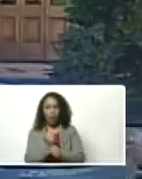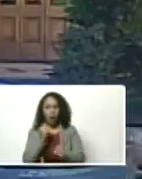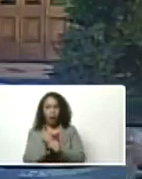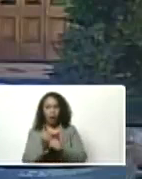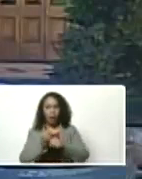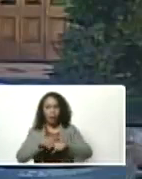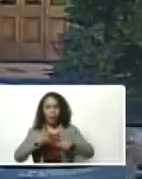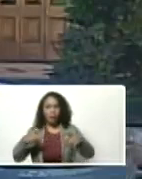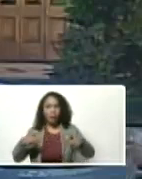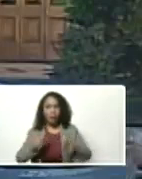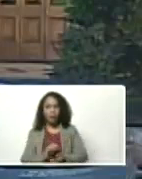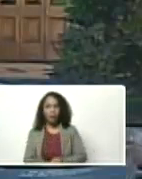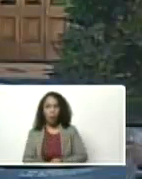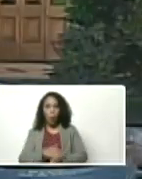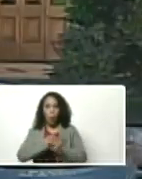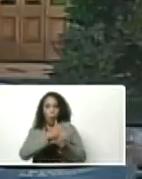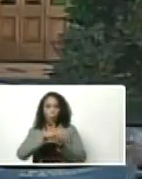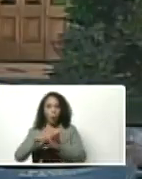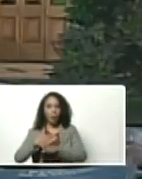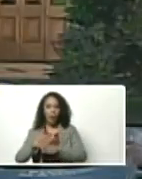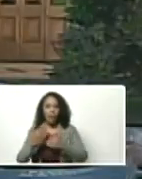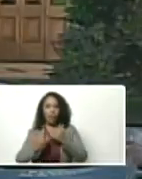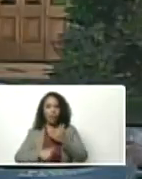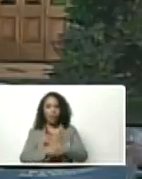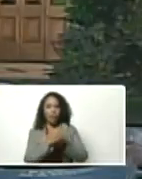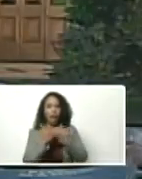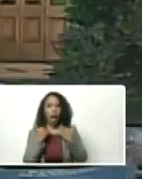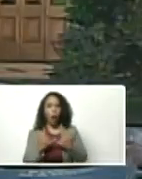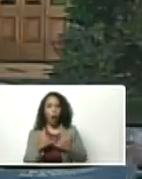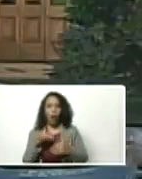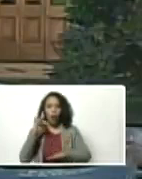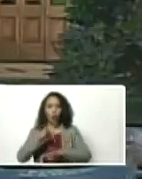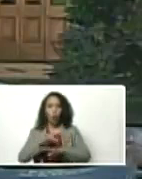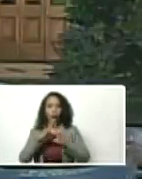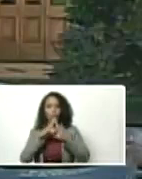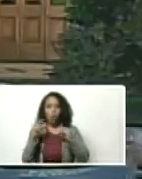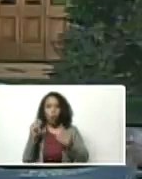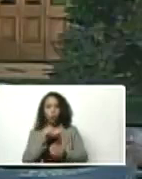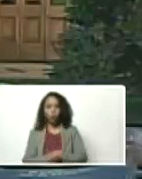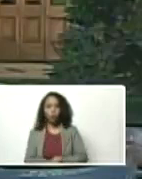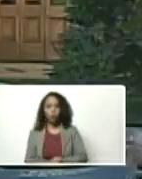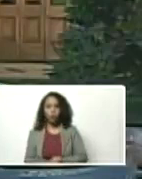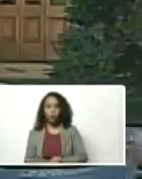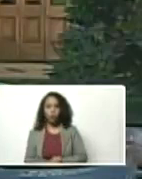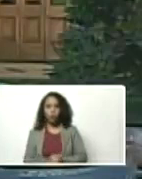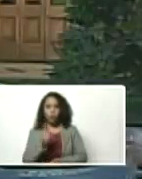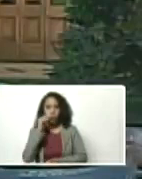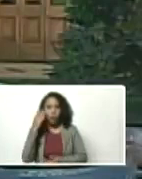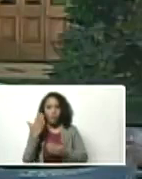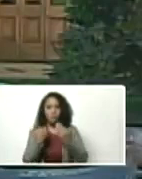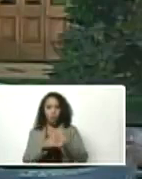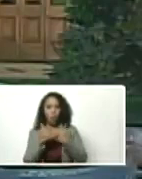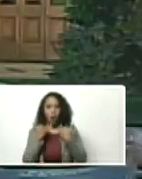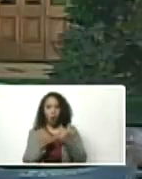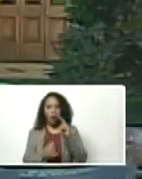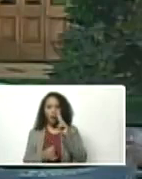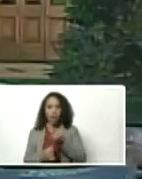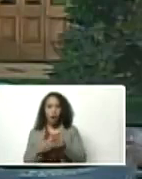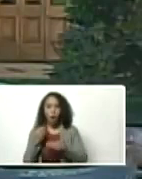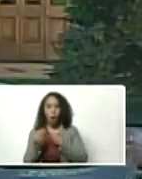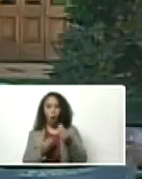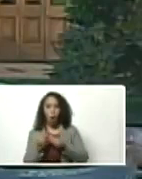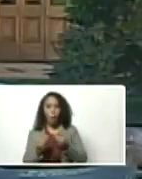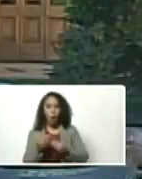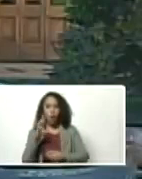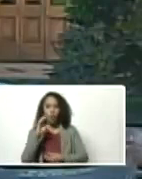crecer, compartir, avanzar. Ahora nos toca a todos y nos toca a todas. Vamos a ver a